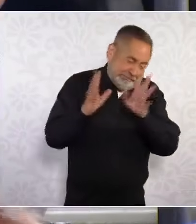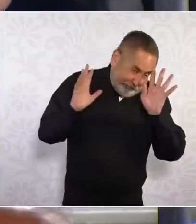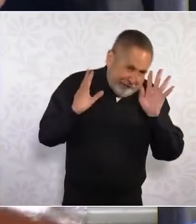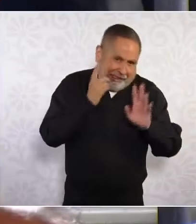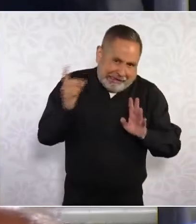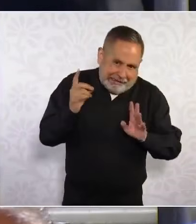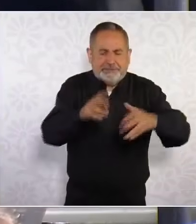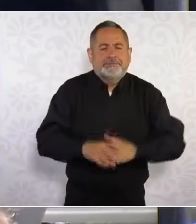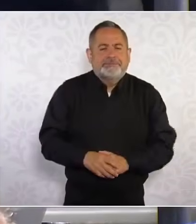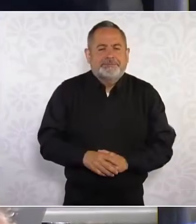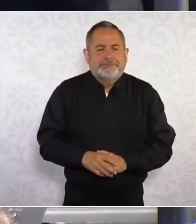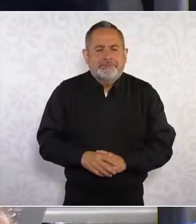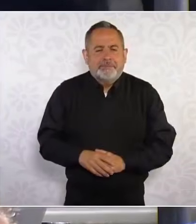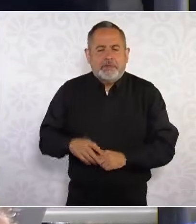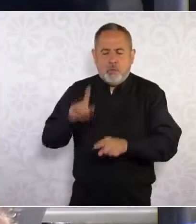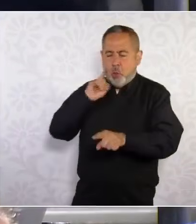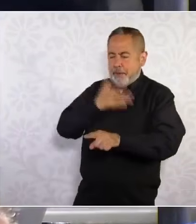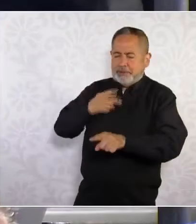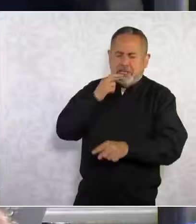conocer, Presidenta, pues regaño caluroso.